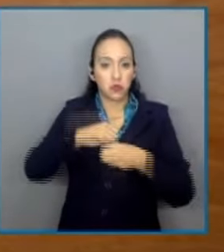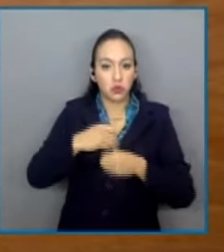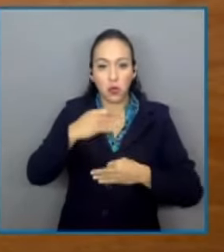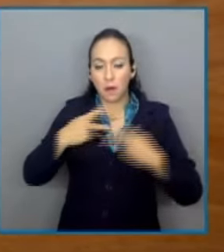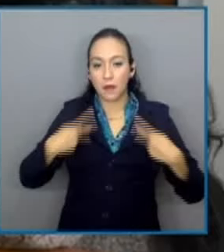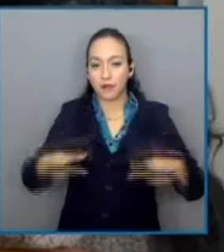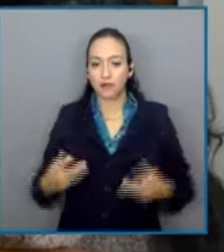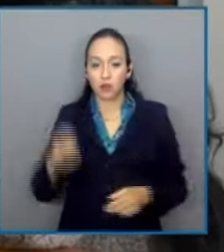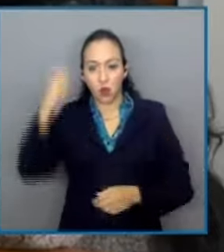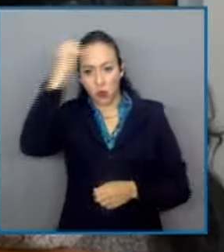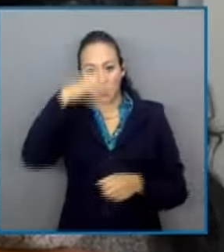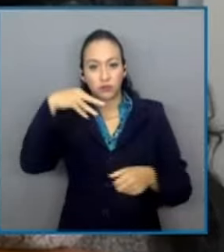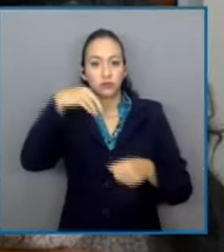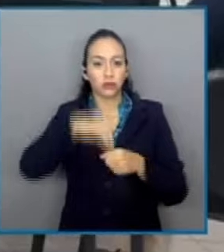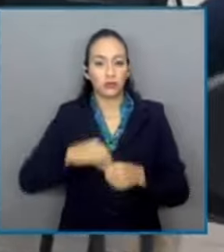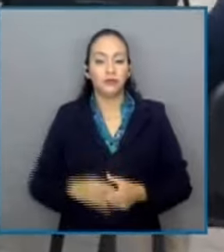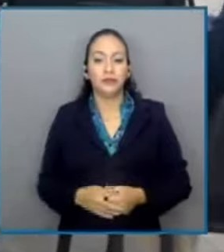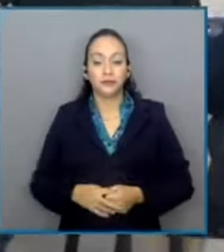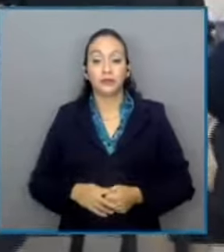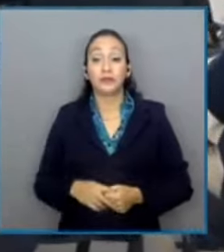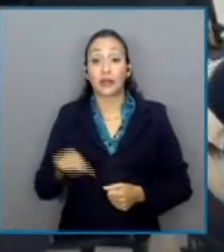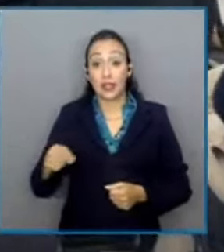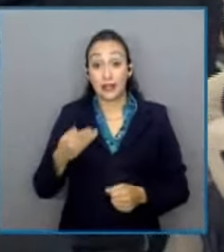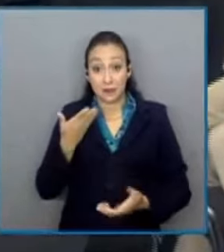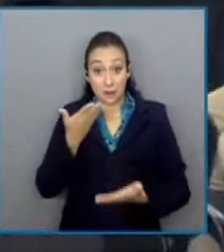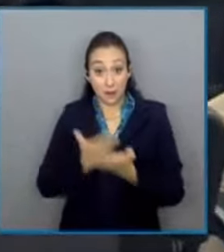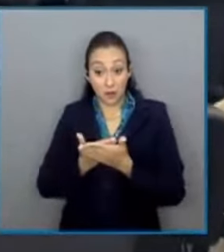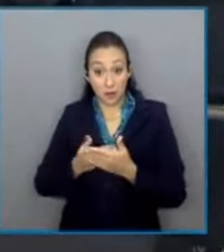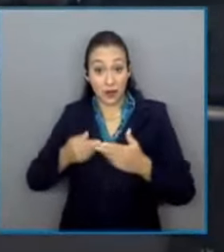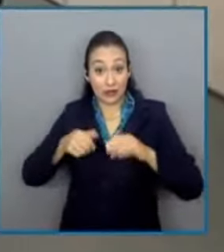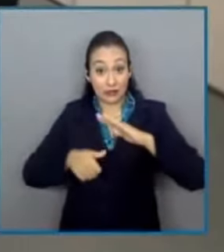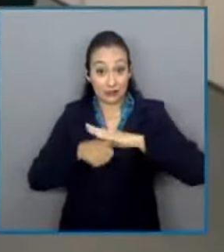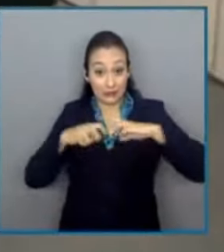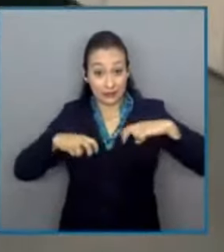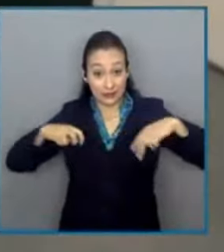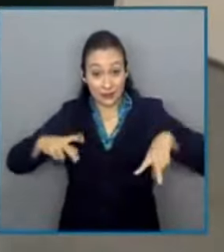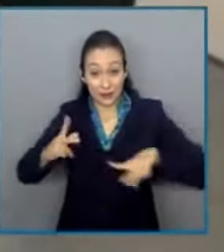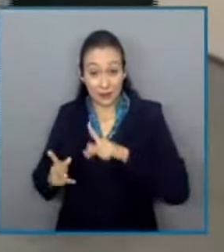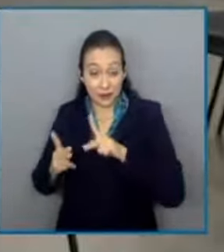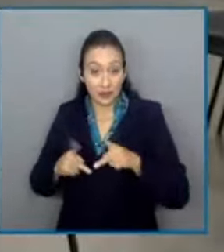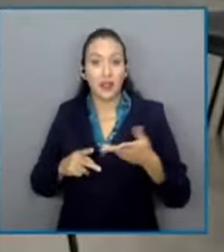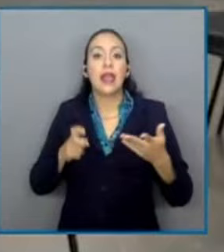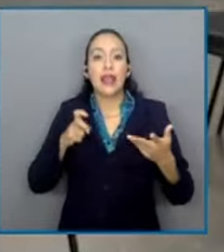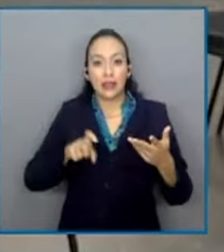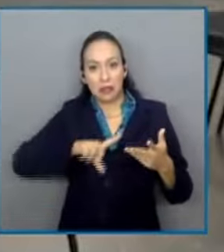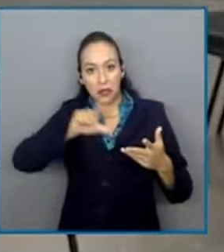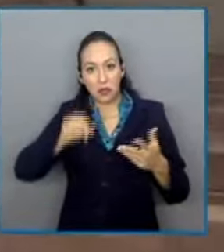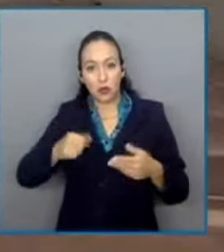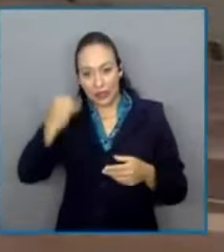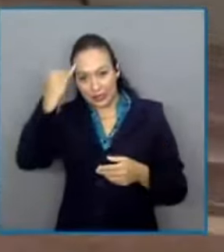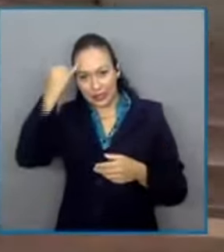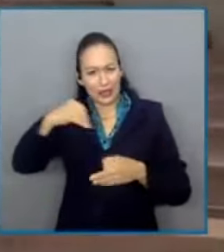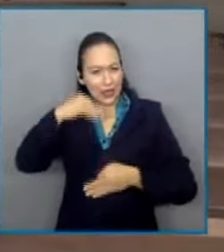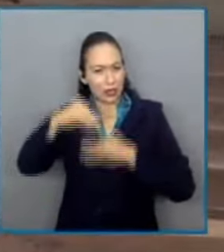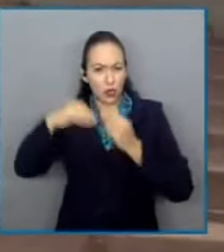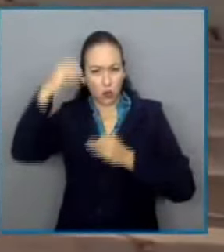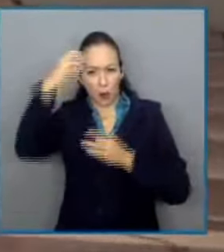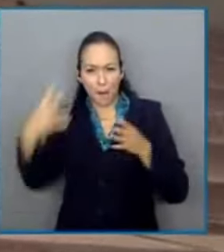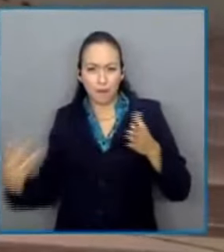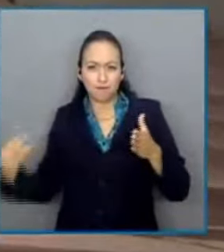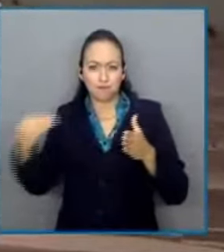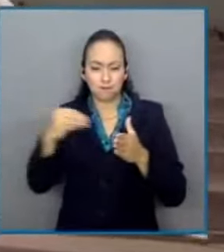se presenten en mesas, talleres y conferencias formarán parte de un documento de análisis que será de dominio público, pues